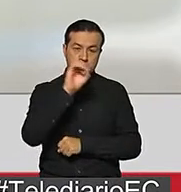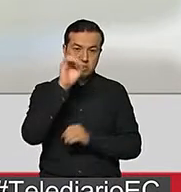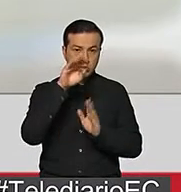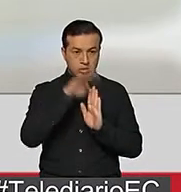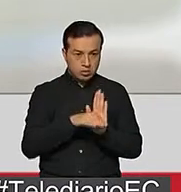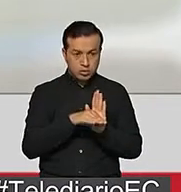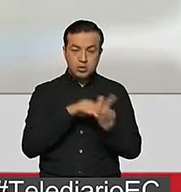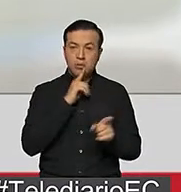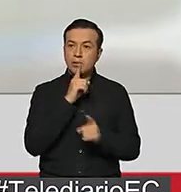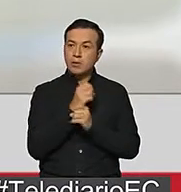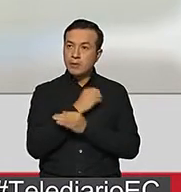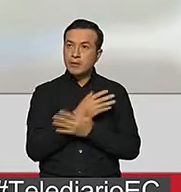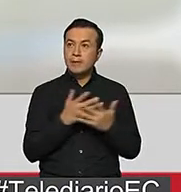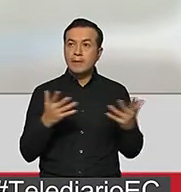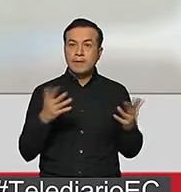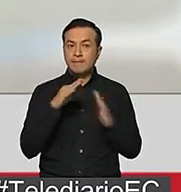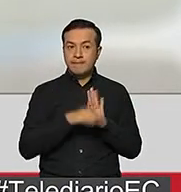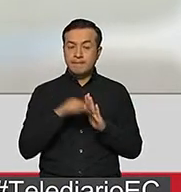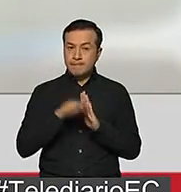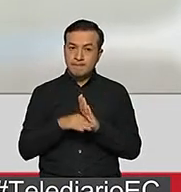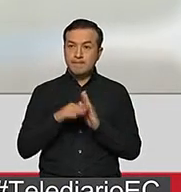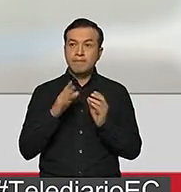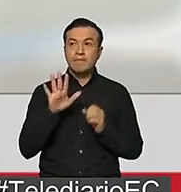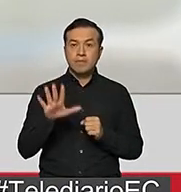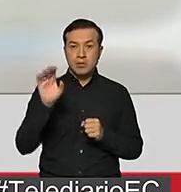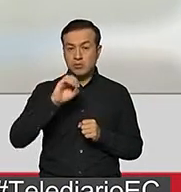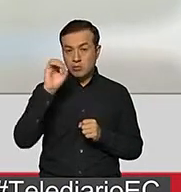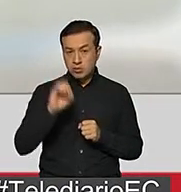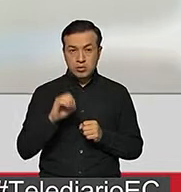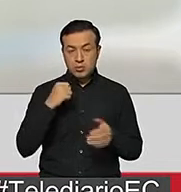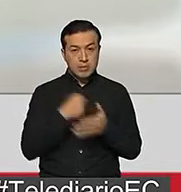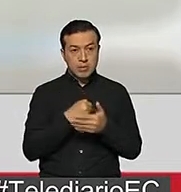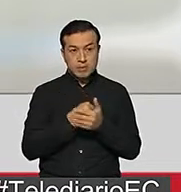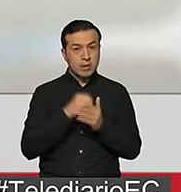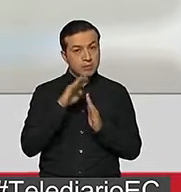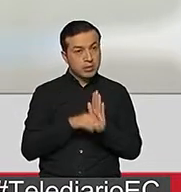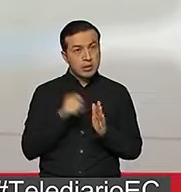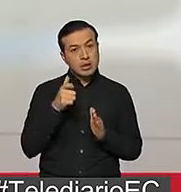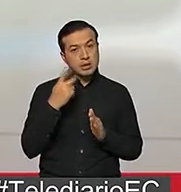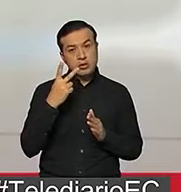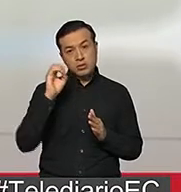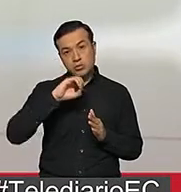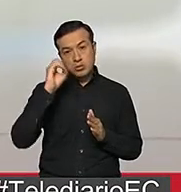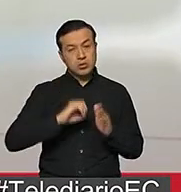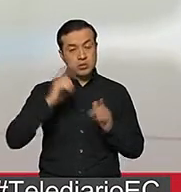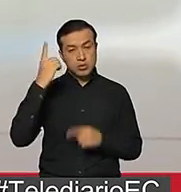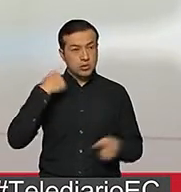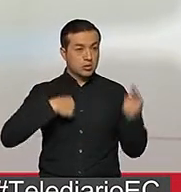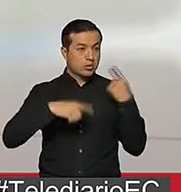como le decía tenemos una reducción también del 5 por ciento en siniestros y casi un 2% en lesionados